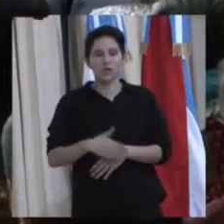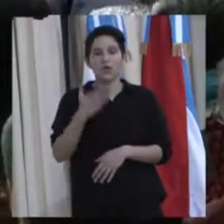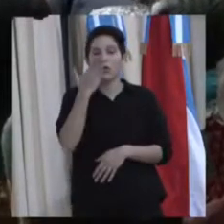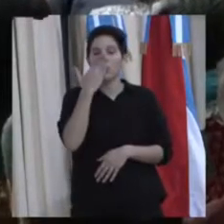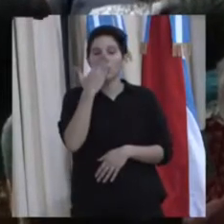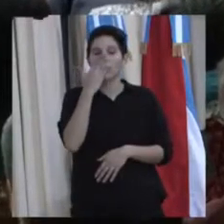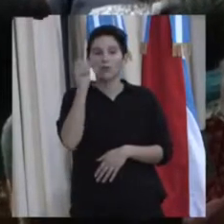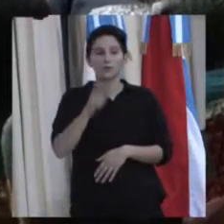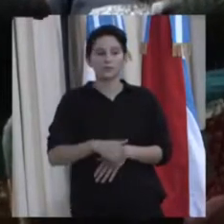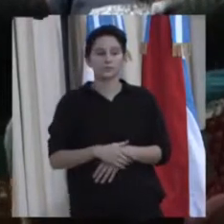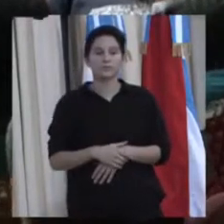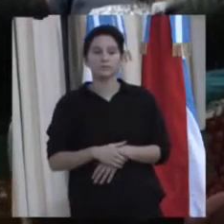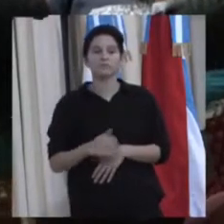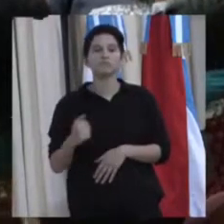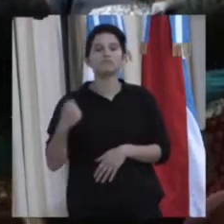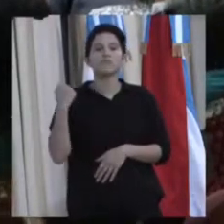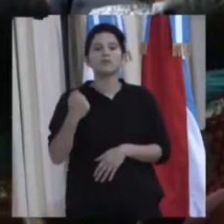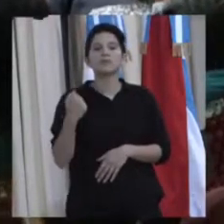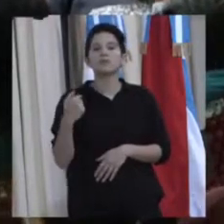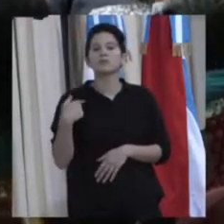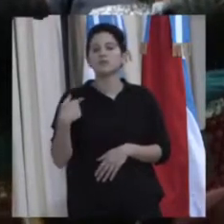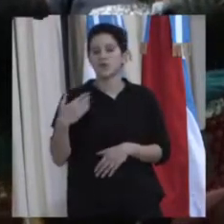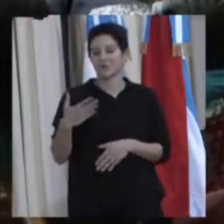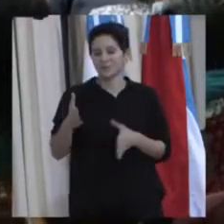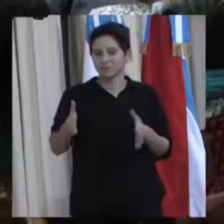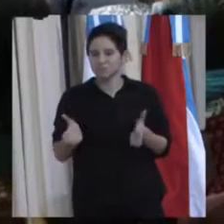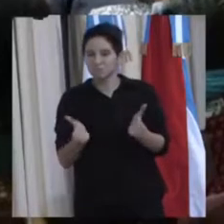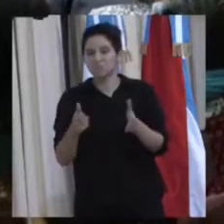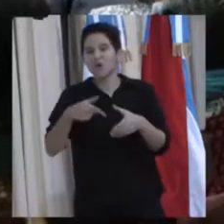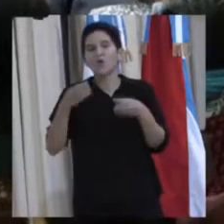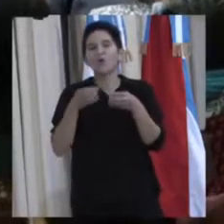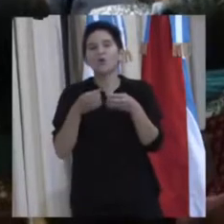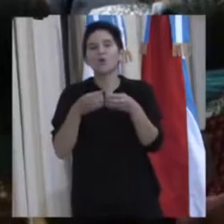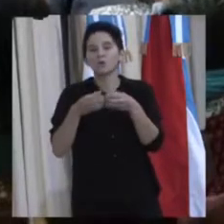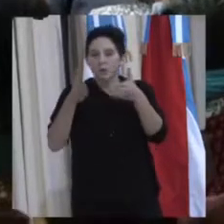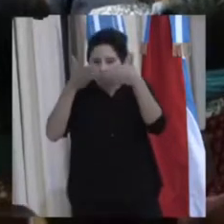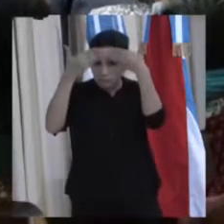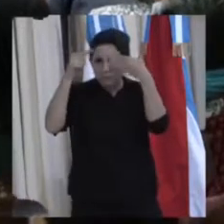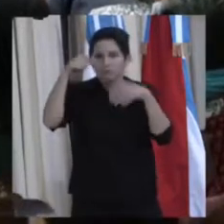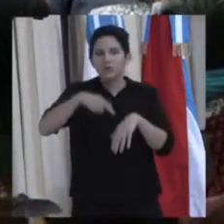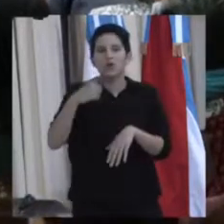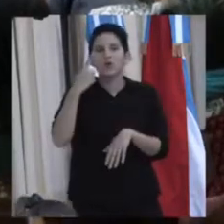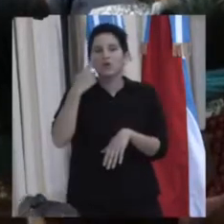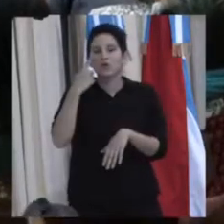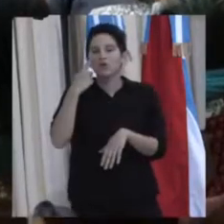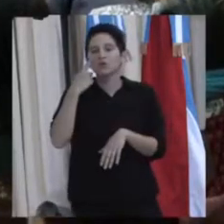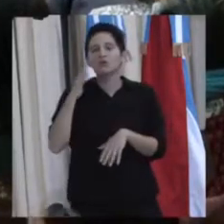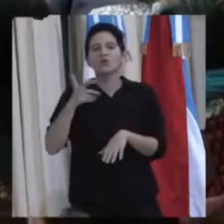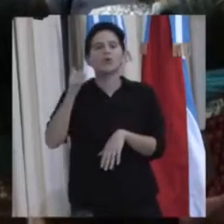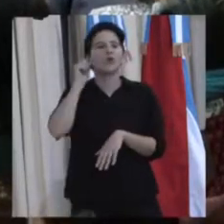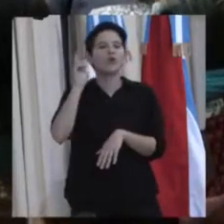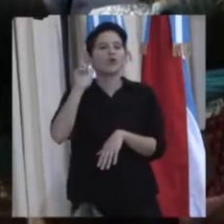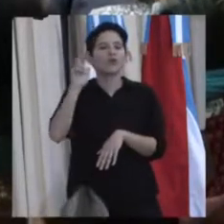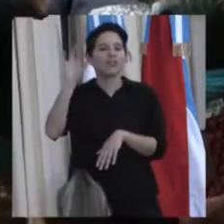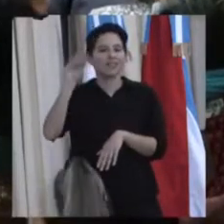Córdoba. El poder se distribuye dentro de un pequeño grupo conservador conocido como Corda Frates. Sin